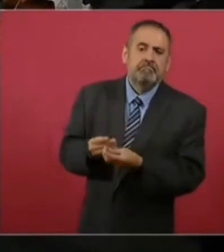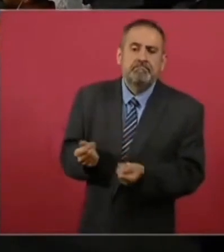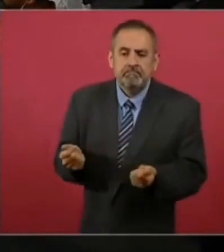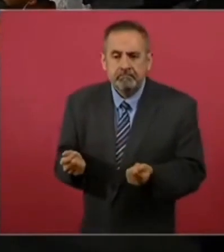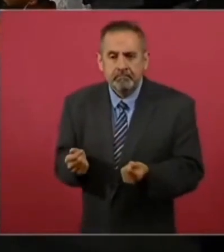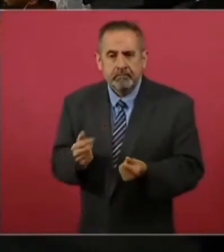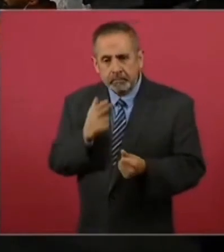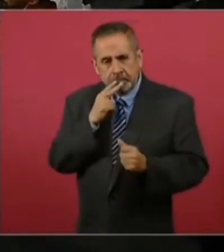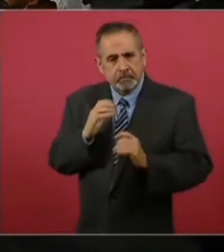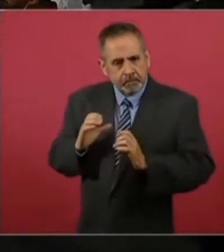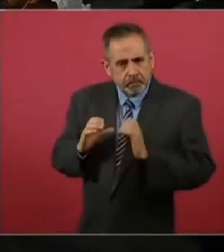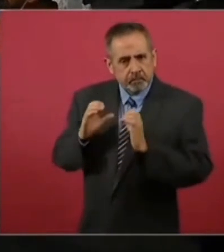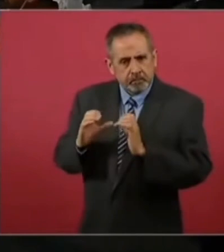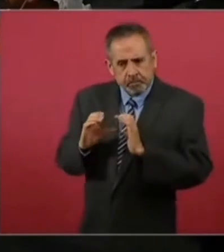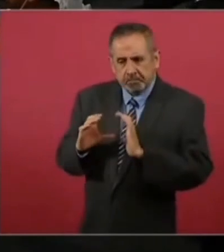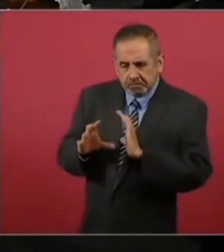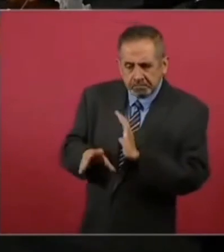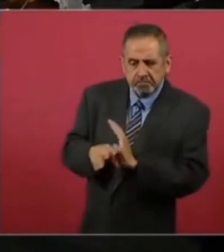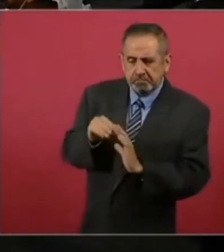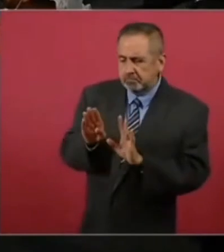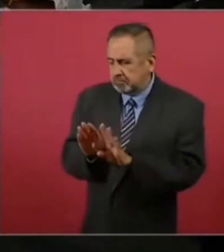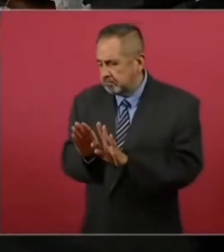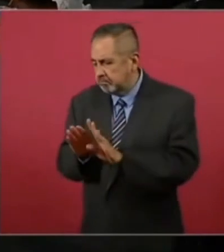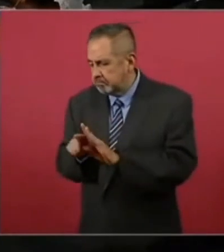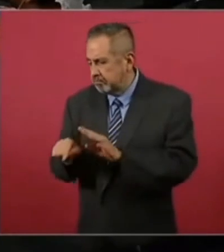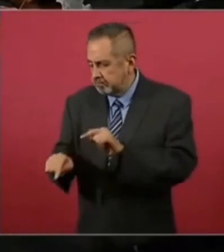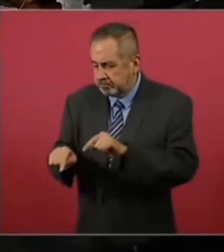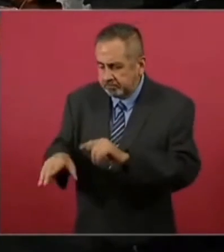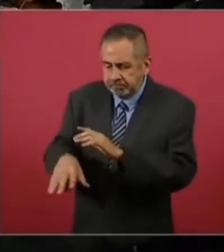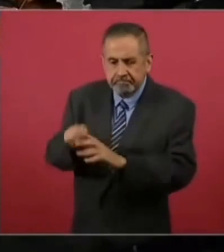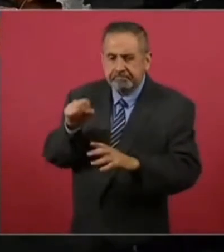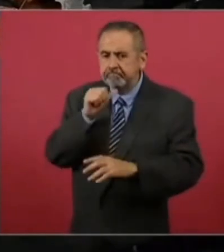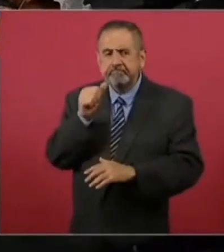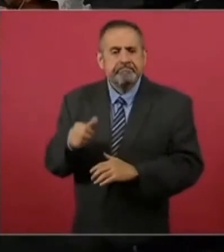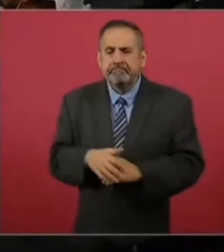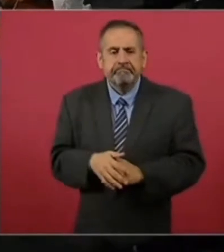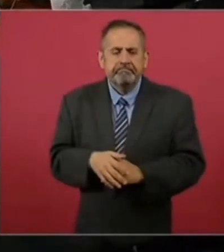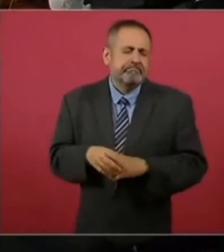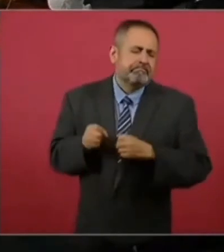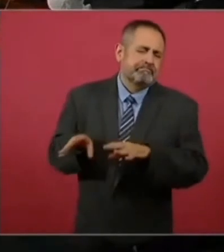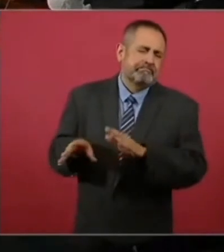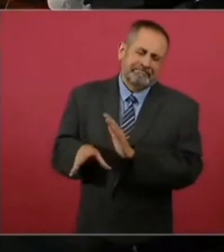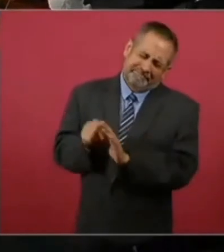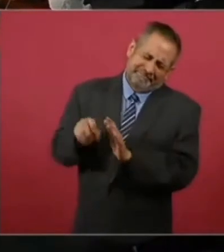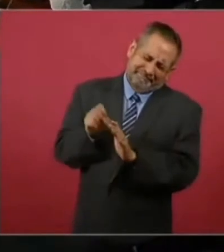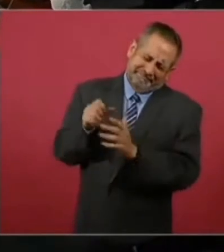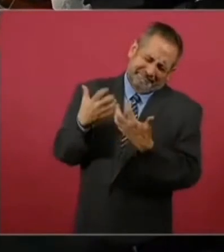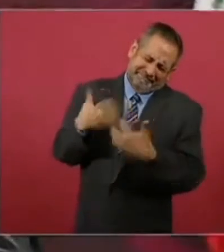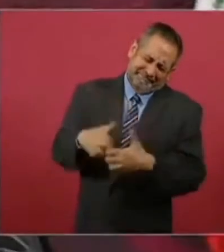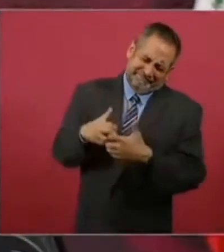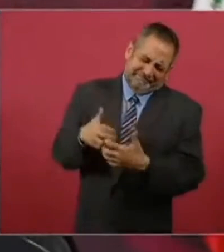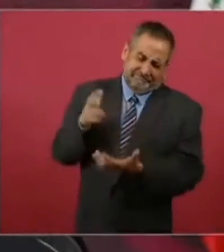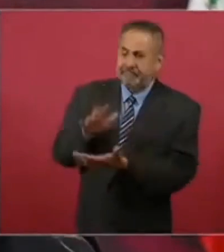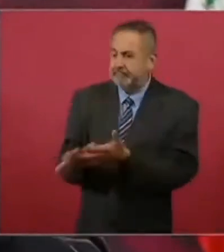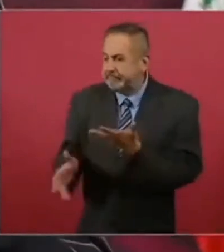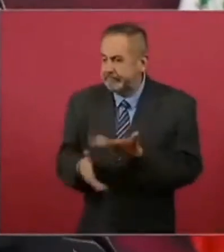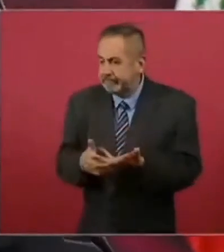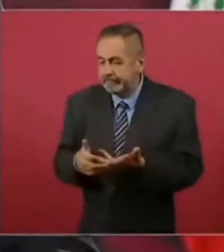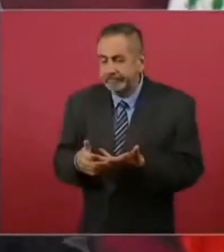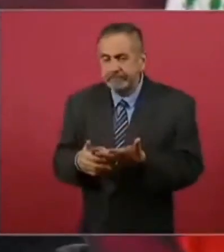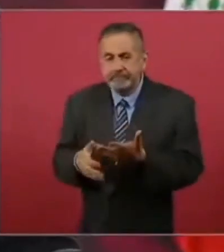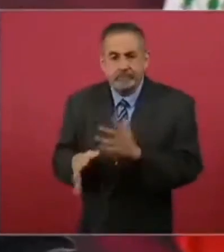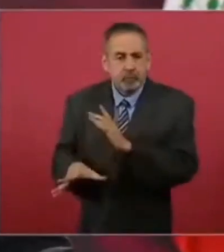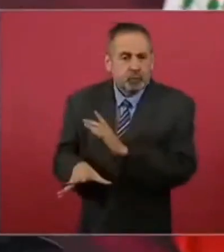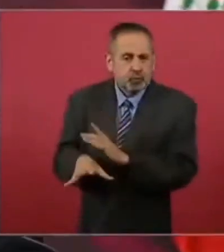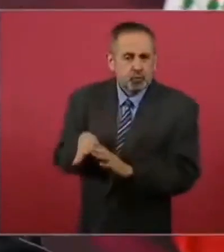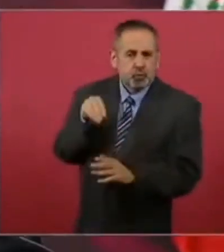no cuidaron la producción, sino era achicarlo, sacarle todo.